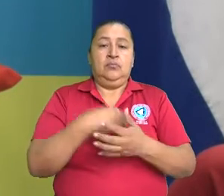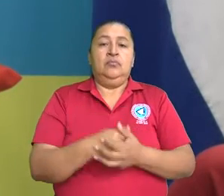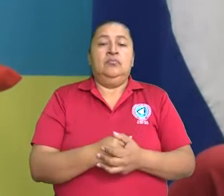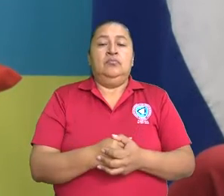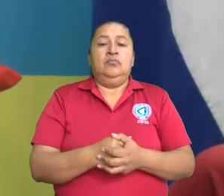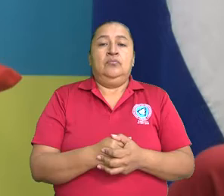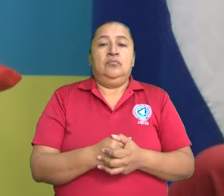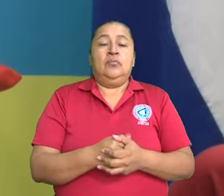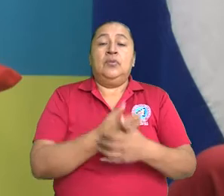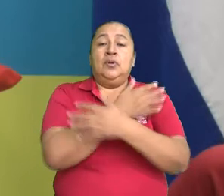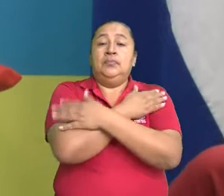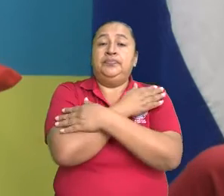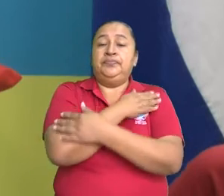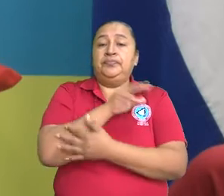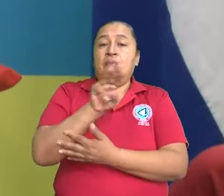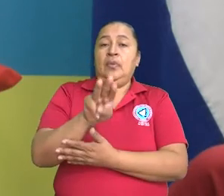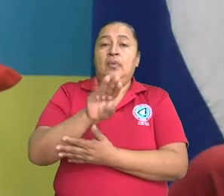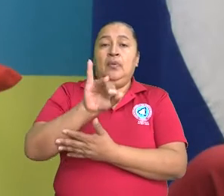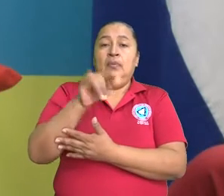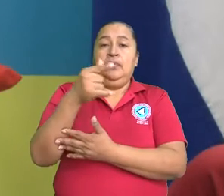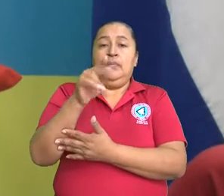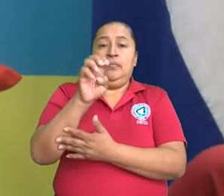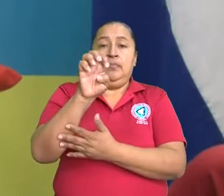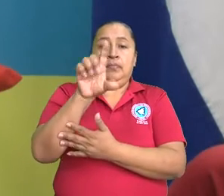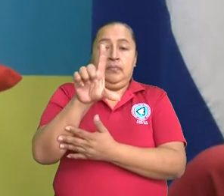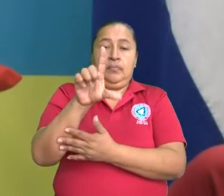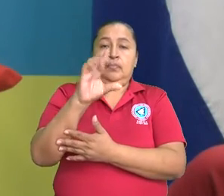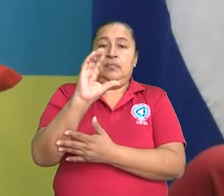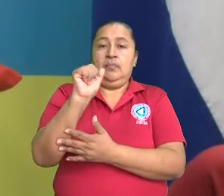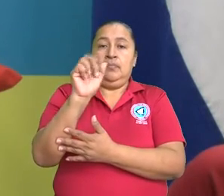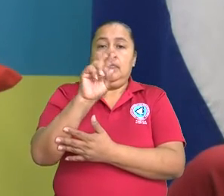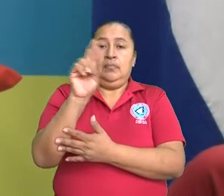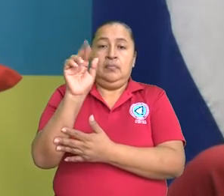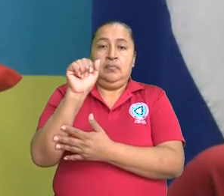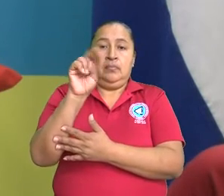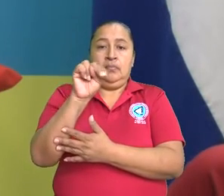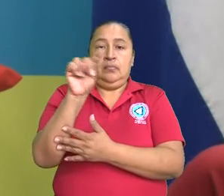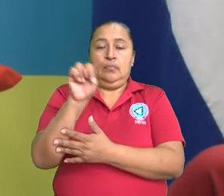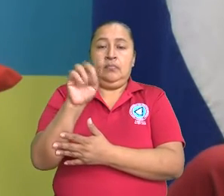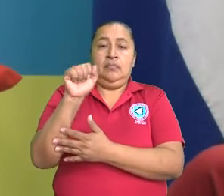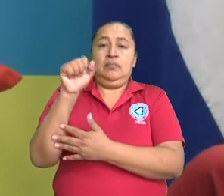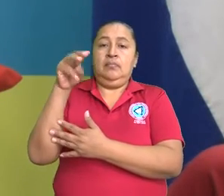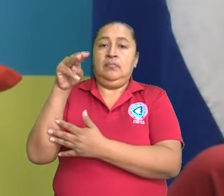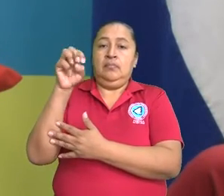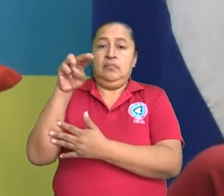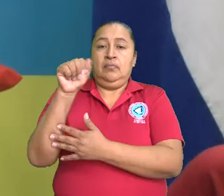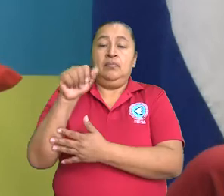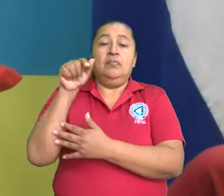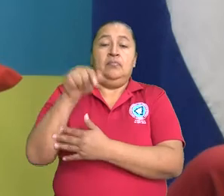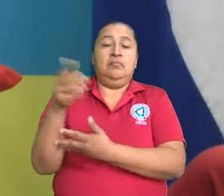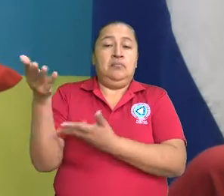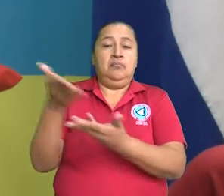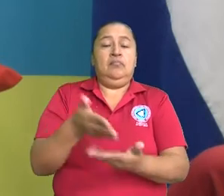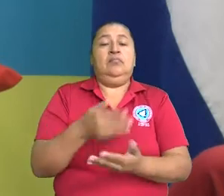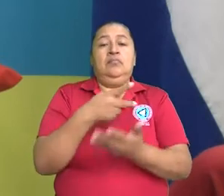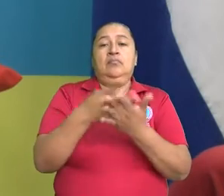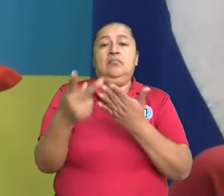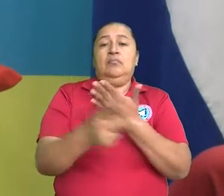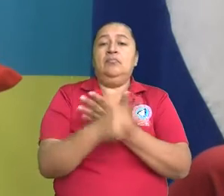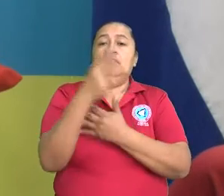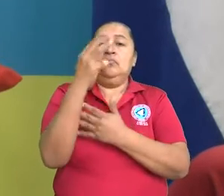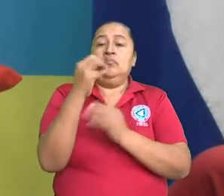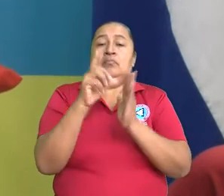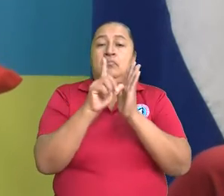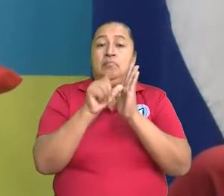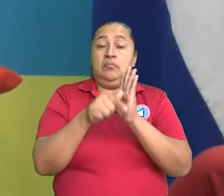Nacional. Les saluda a Miguel Carranza Mena y les doy la bienvenida a este espacio de 30 minutos donde conversamos de lunes a